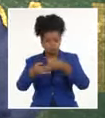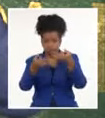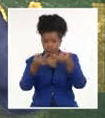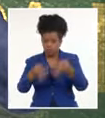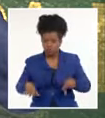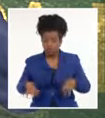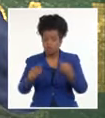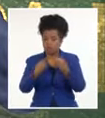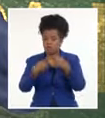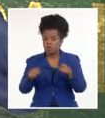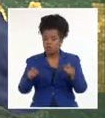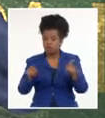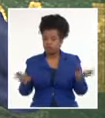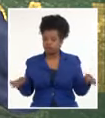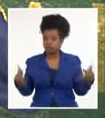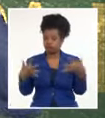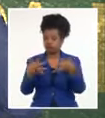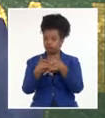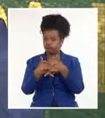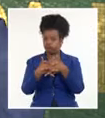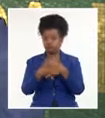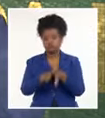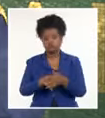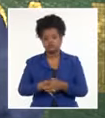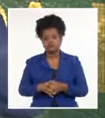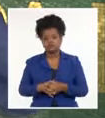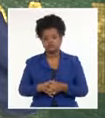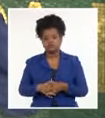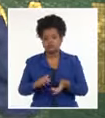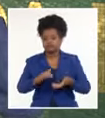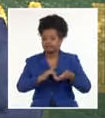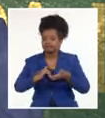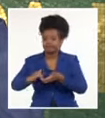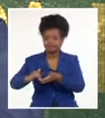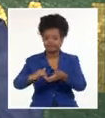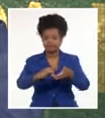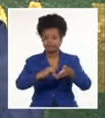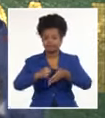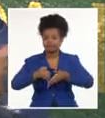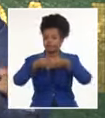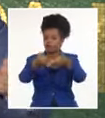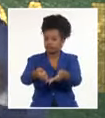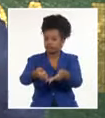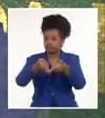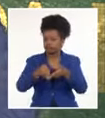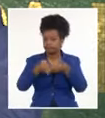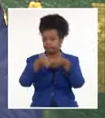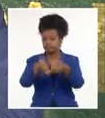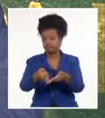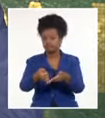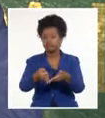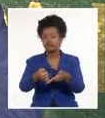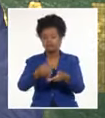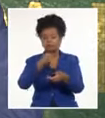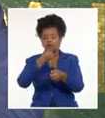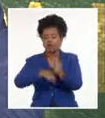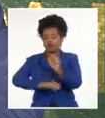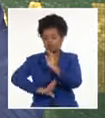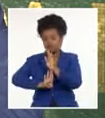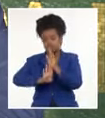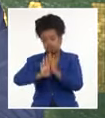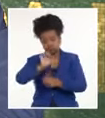integración, es la solidaridad, la complementariedad la que nos hará librar los